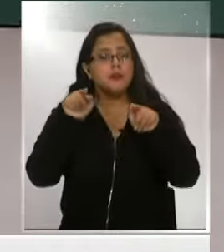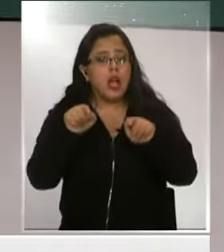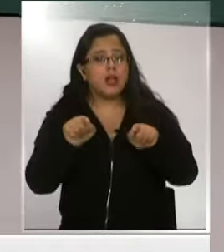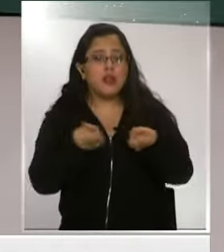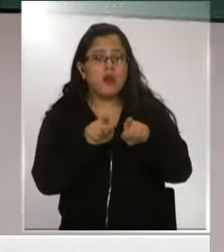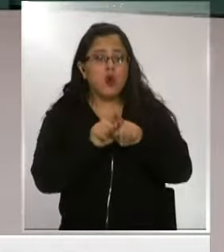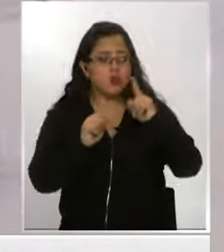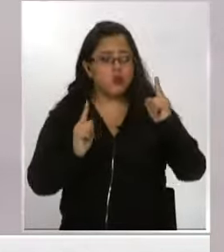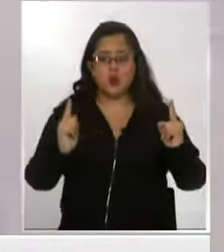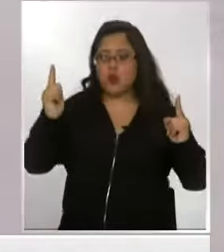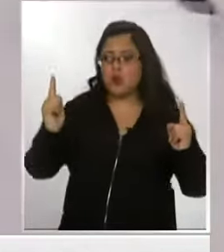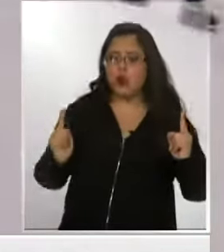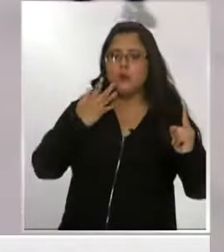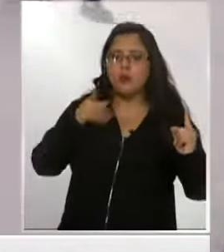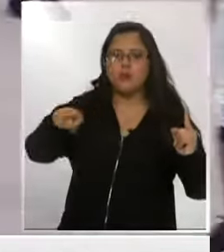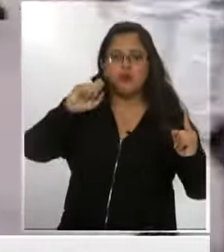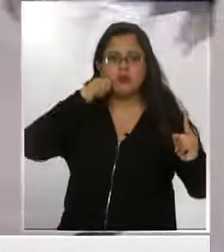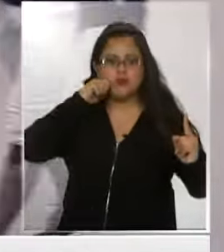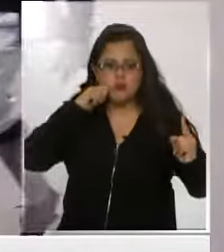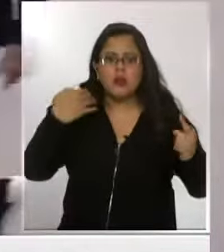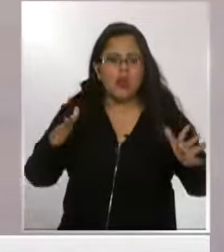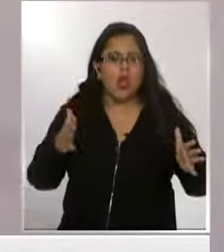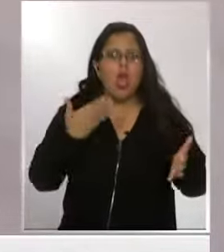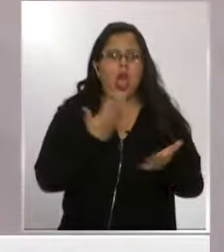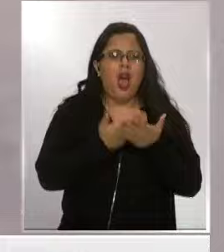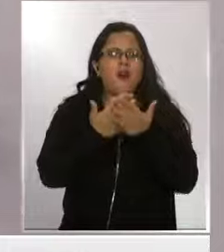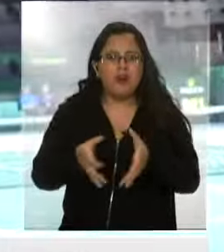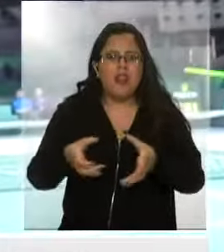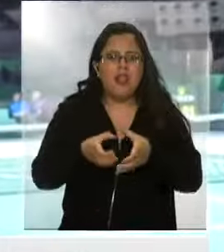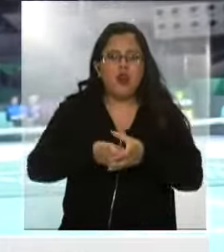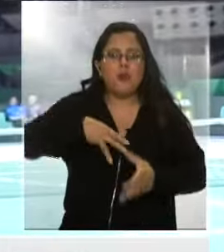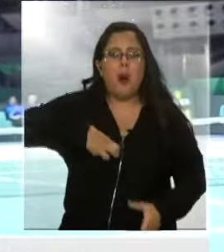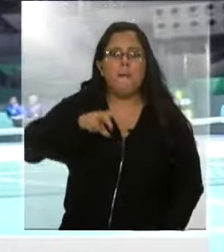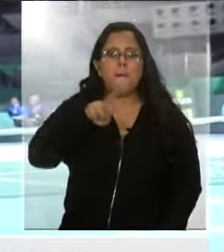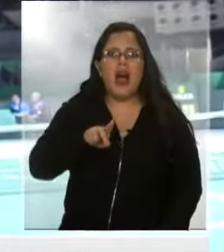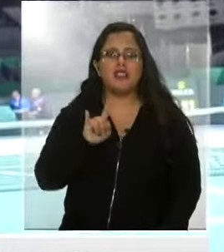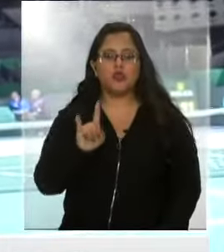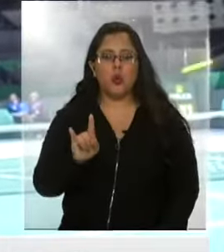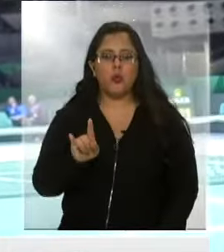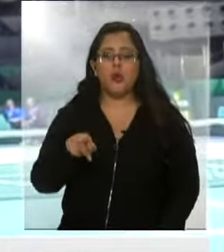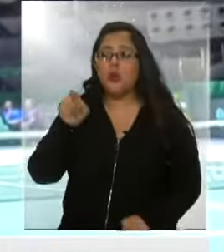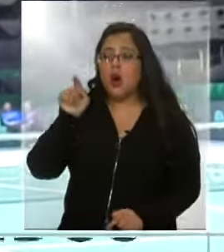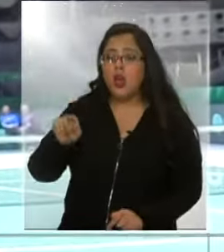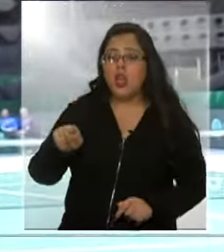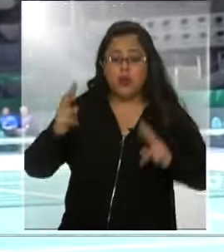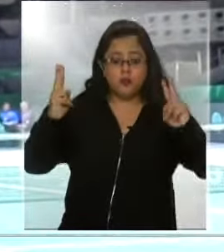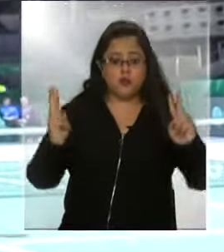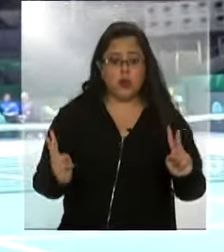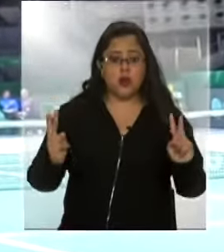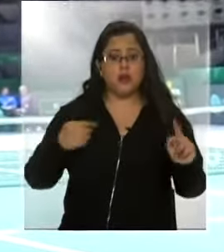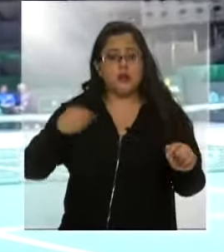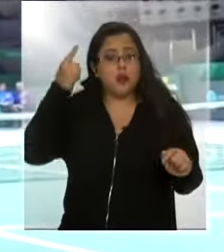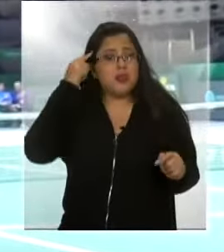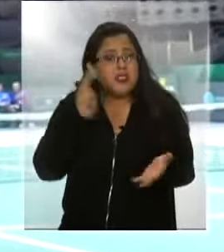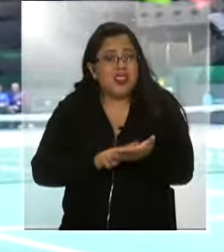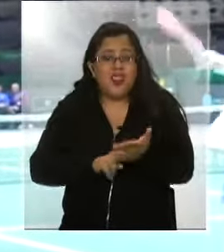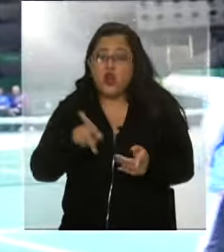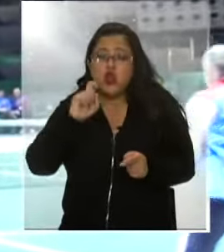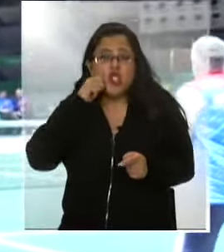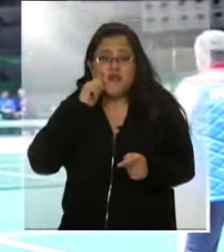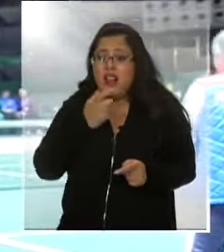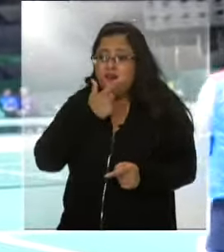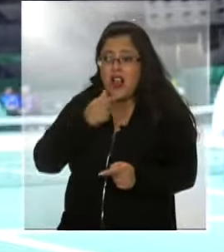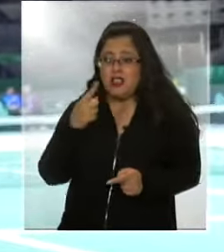singles, porque esa es la apuesta del equipo de Massú. Los dobles, hay que ser sincero, creo que no es nuestro punto más fuerte,